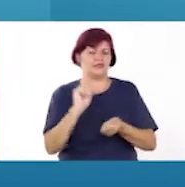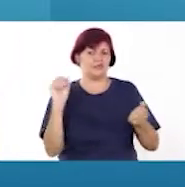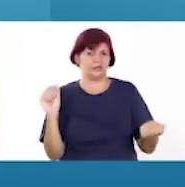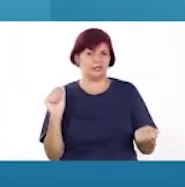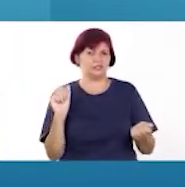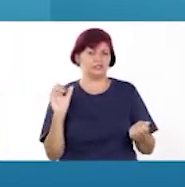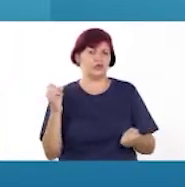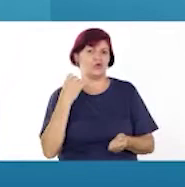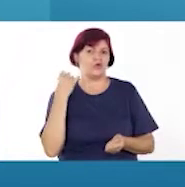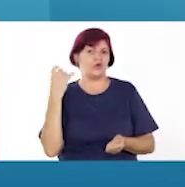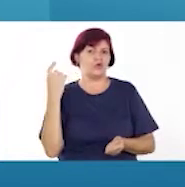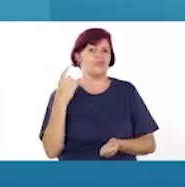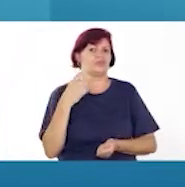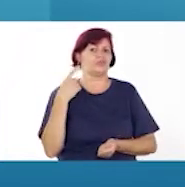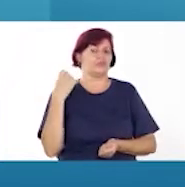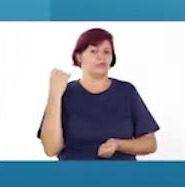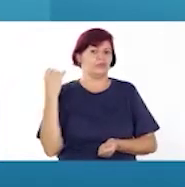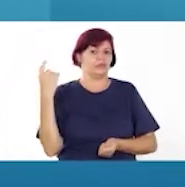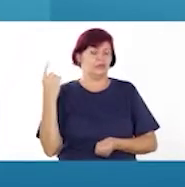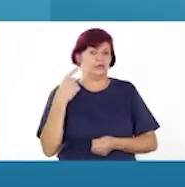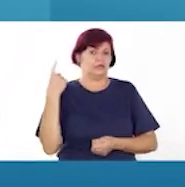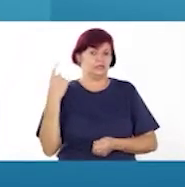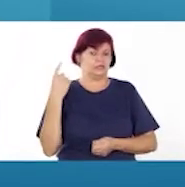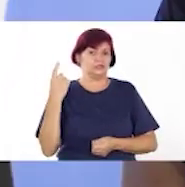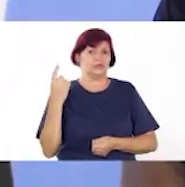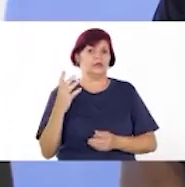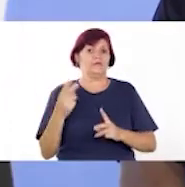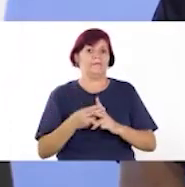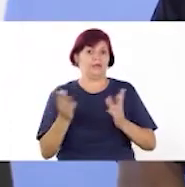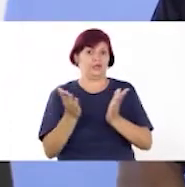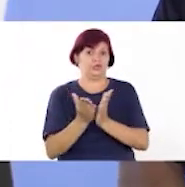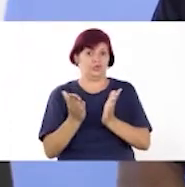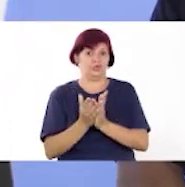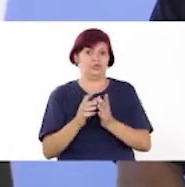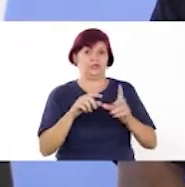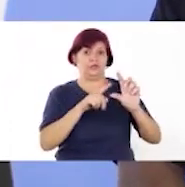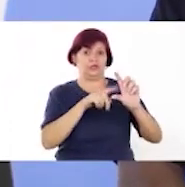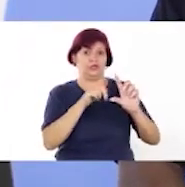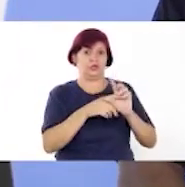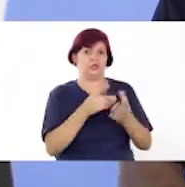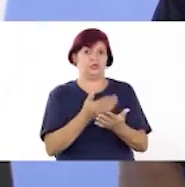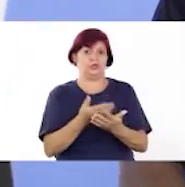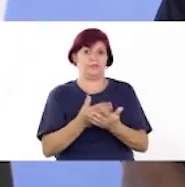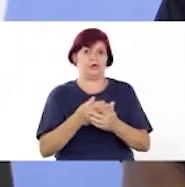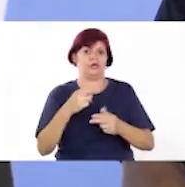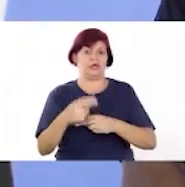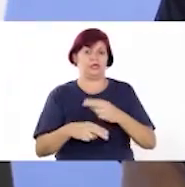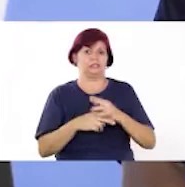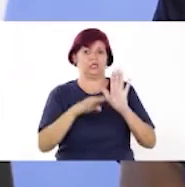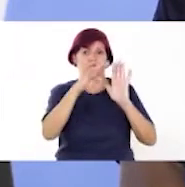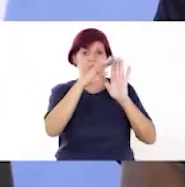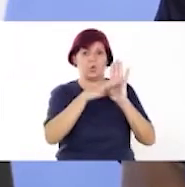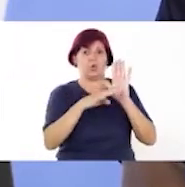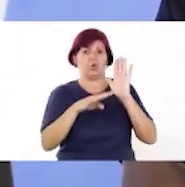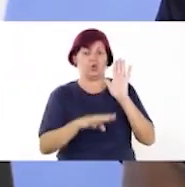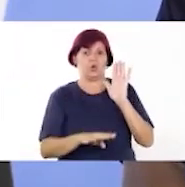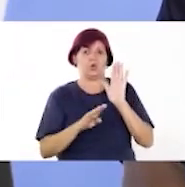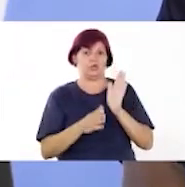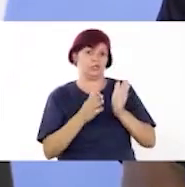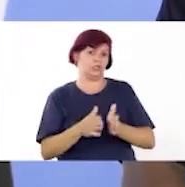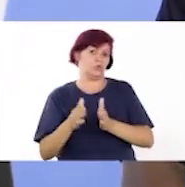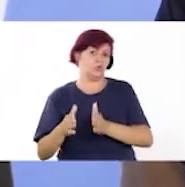guerra de liberación nacional. Para el estudio de este contenido se le propone hacer